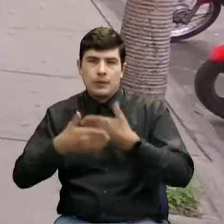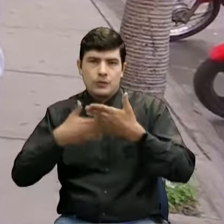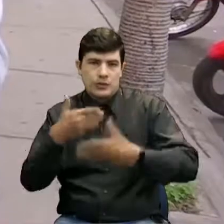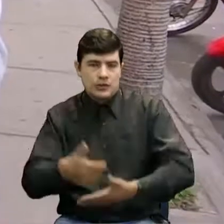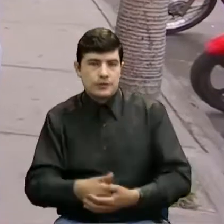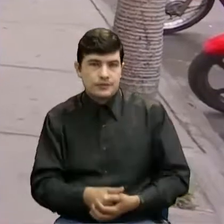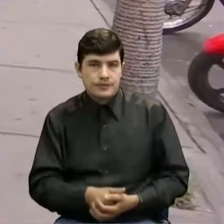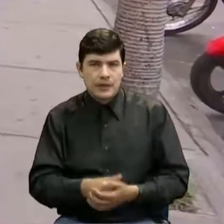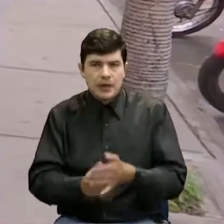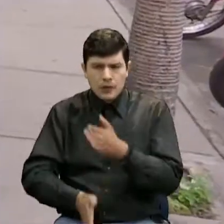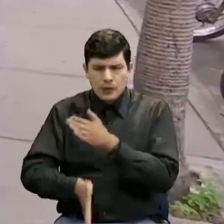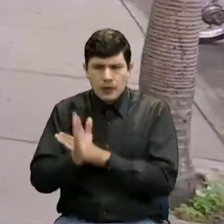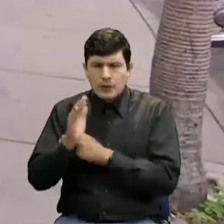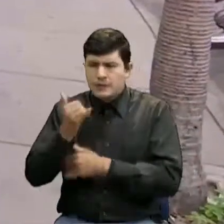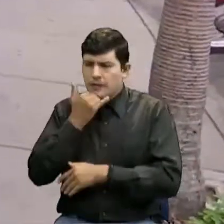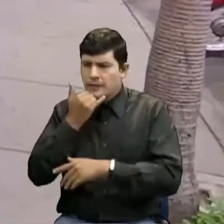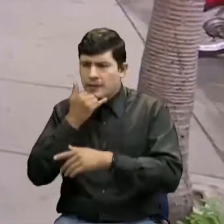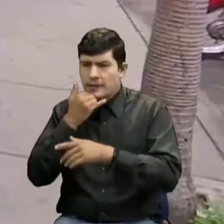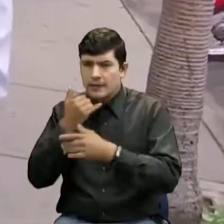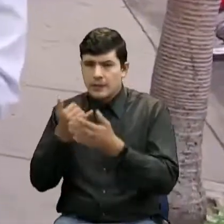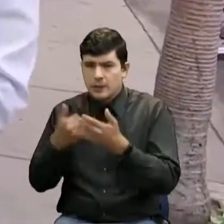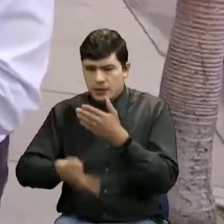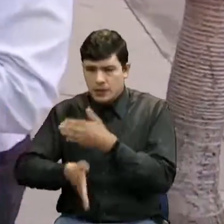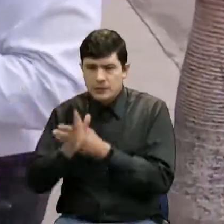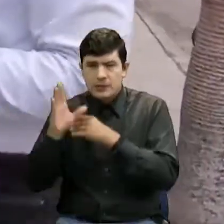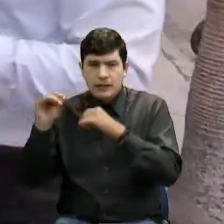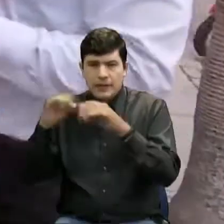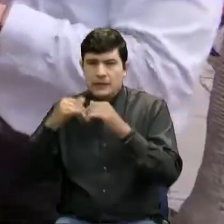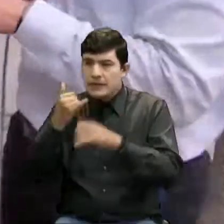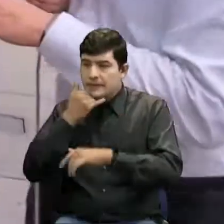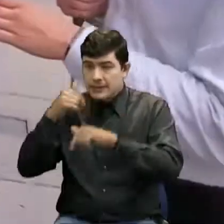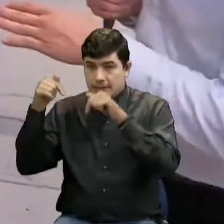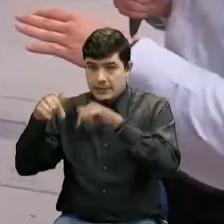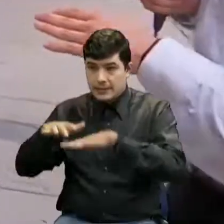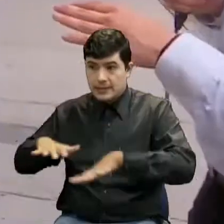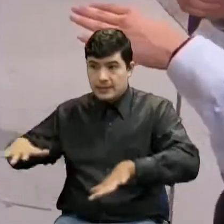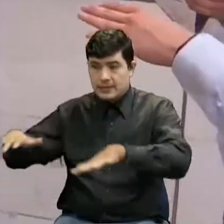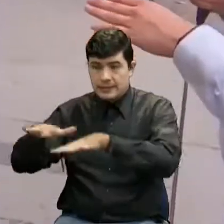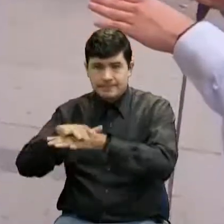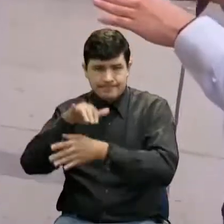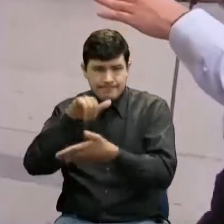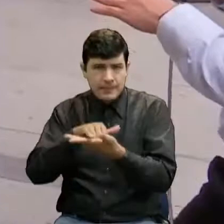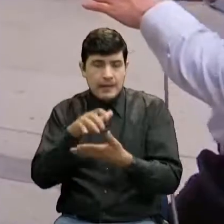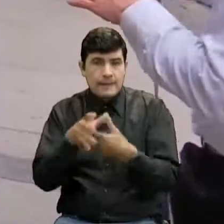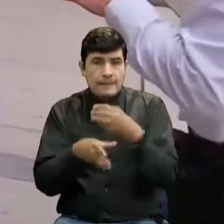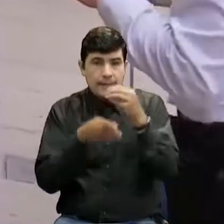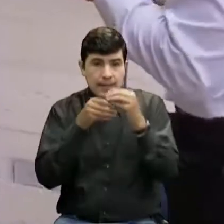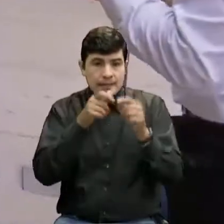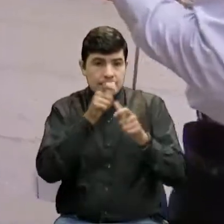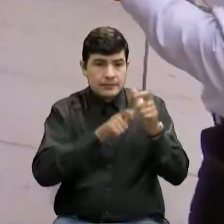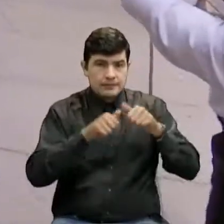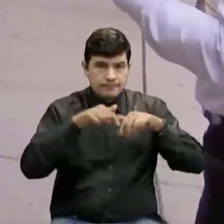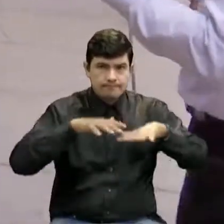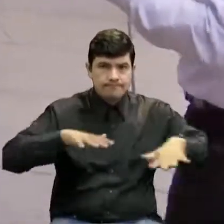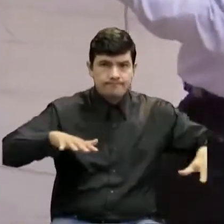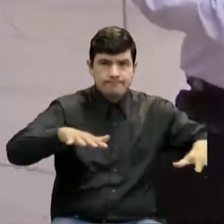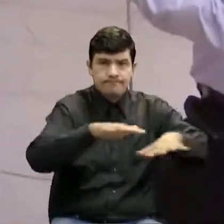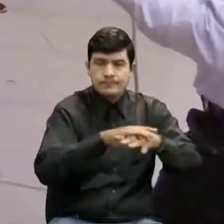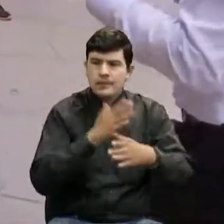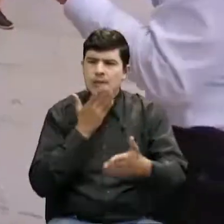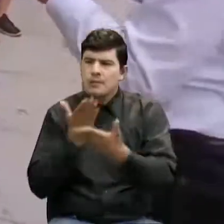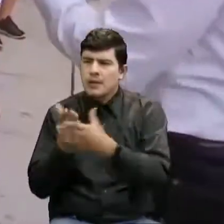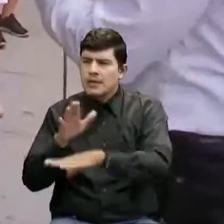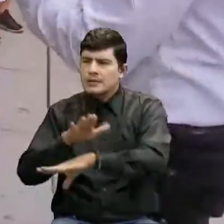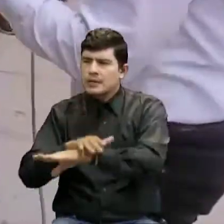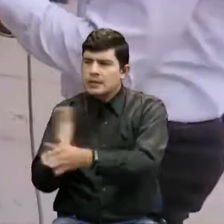hablando de lo que ocurre aquí a las afueras de los dispensarios que no seguimos mostrando el panorama más personas están llegando a esta hora en muy buenas tardes